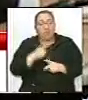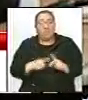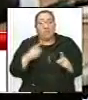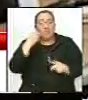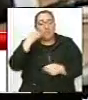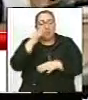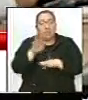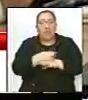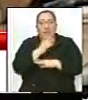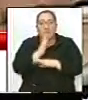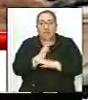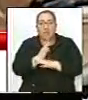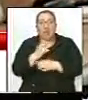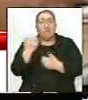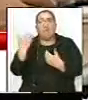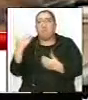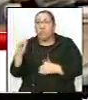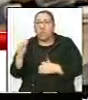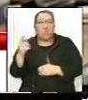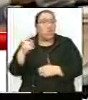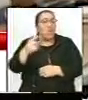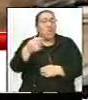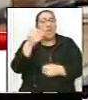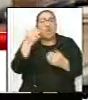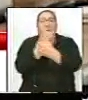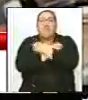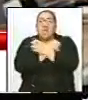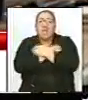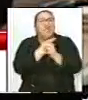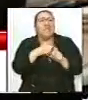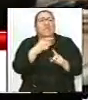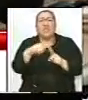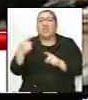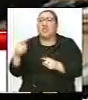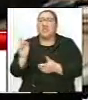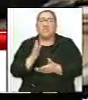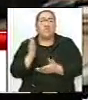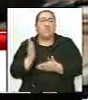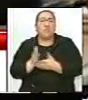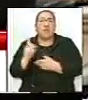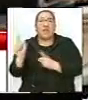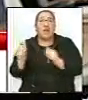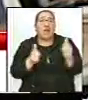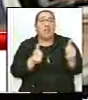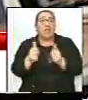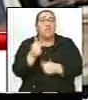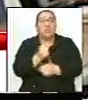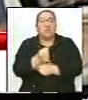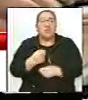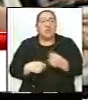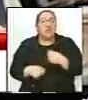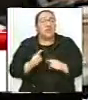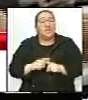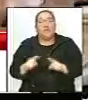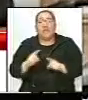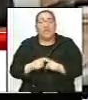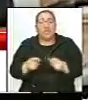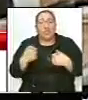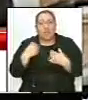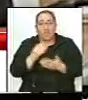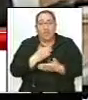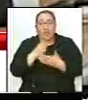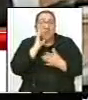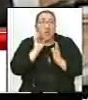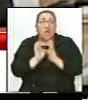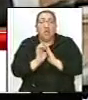Dios, Puno es diferente a Piura, a Lambayeque. Yo creo que las cosas son totalmente diversas. Tenemos problemas, por